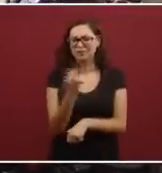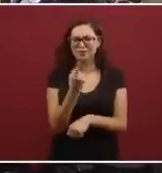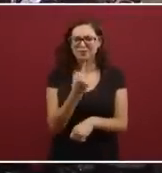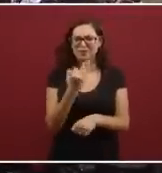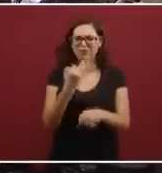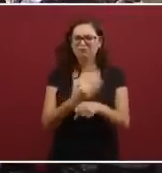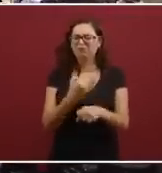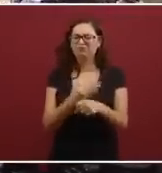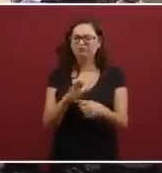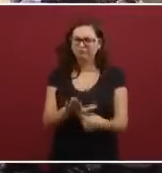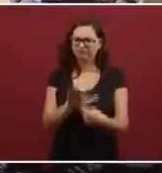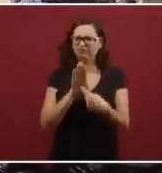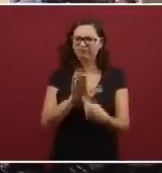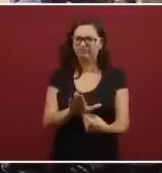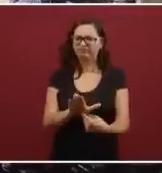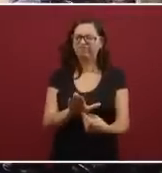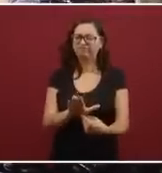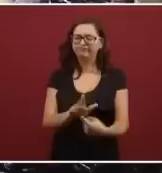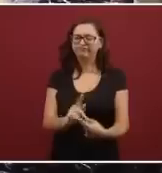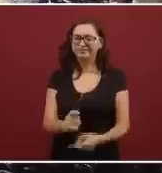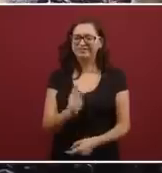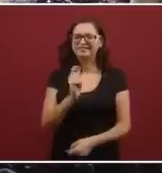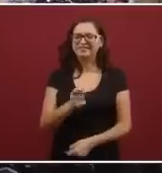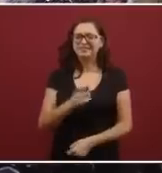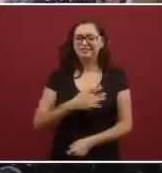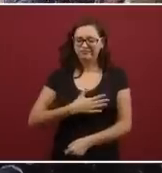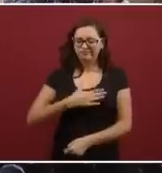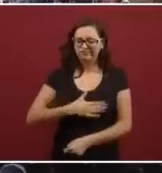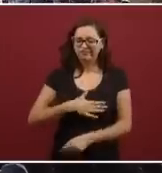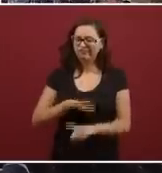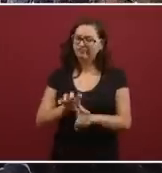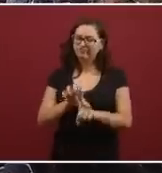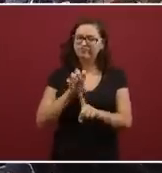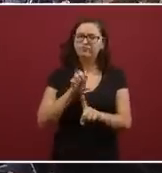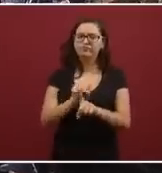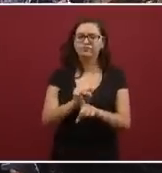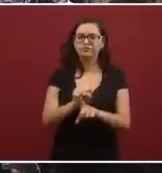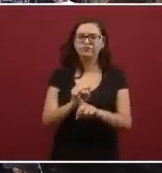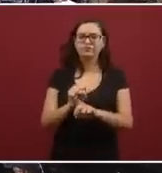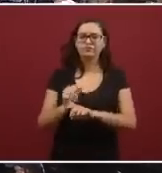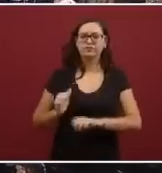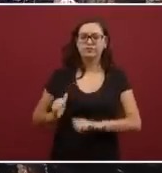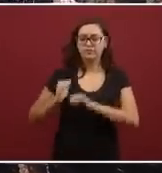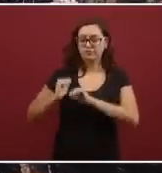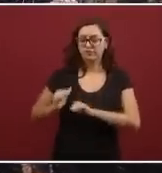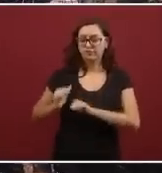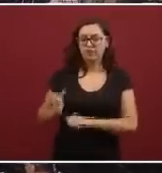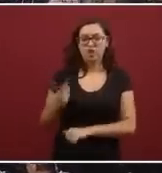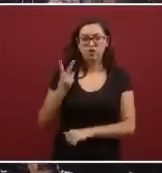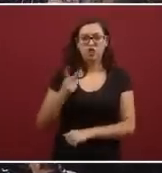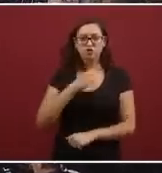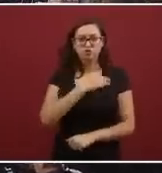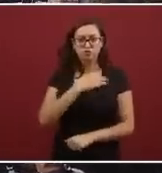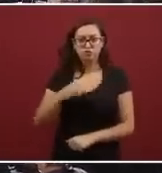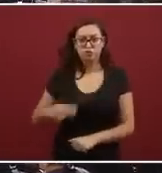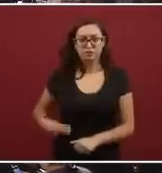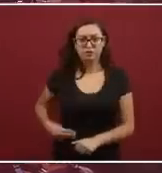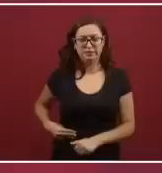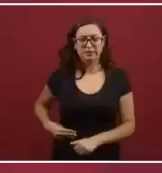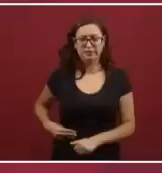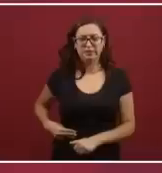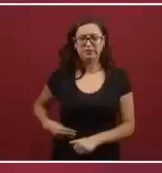justicia. Están aquí las autoridades de dos municipios